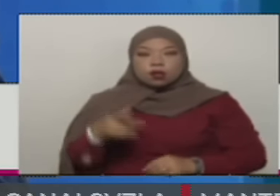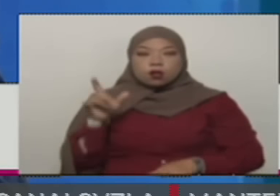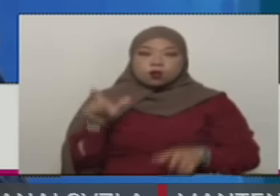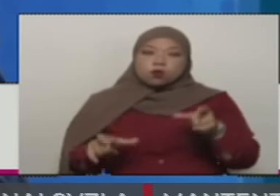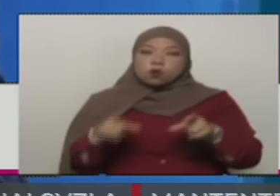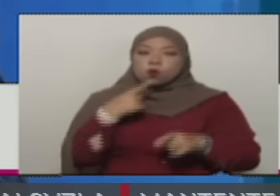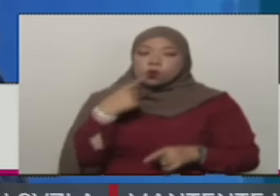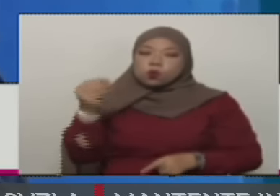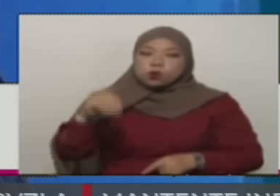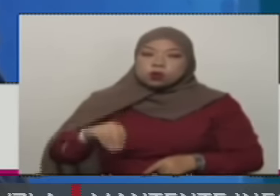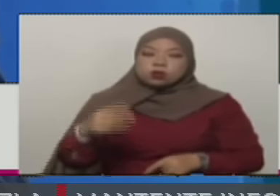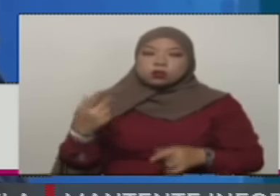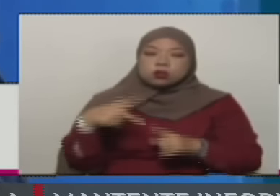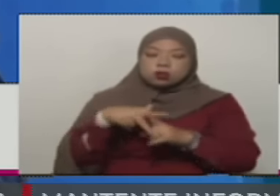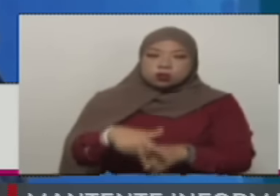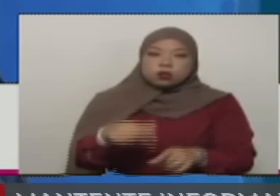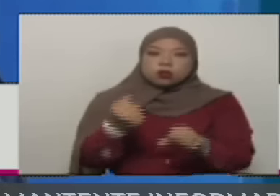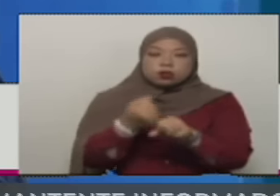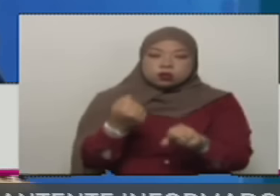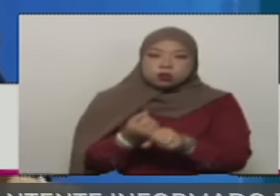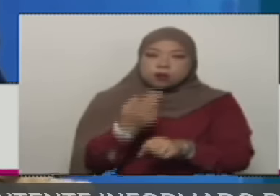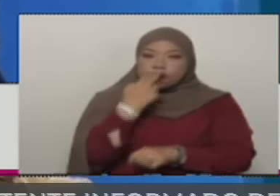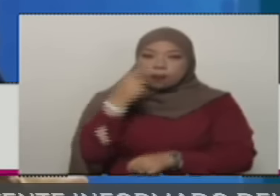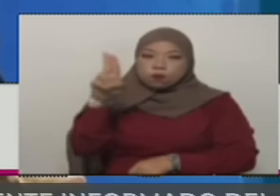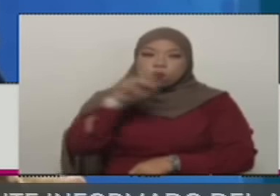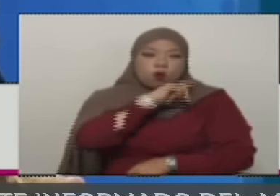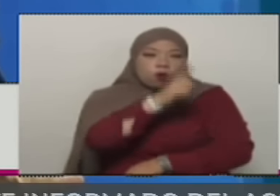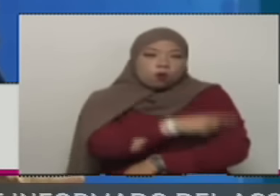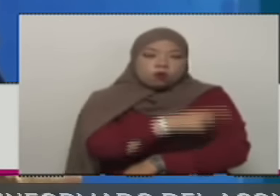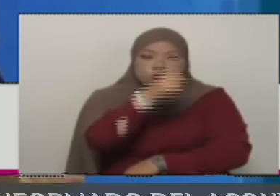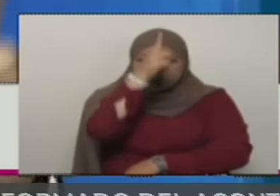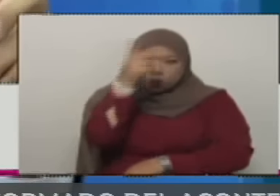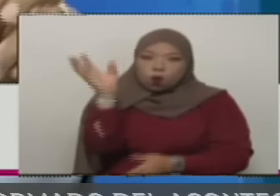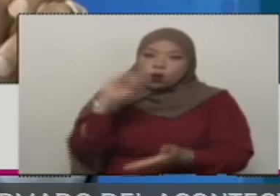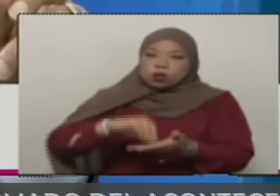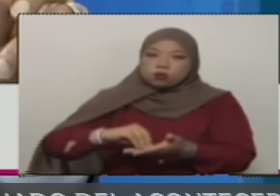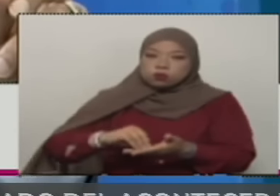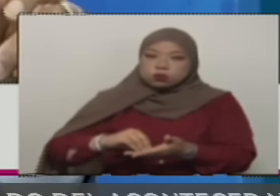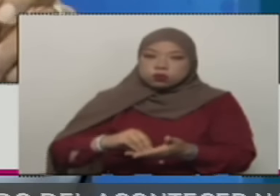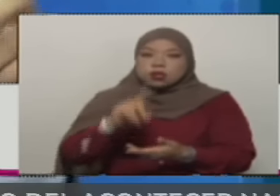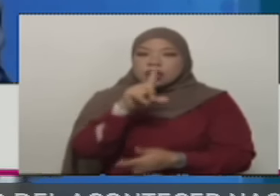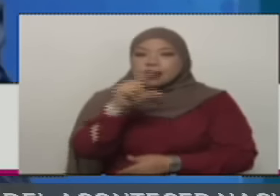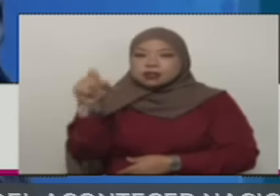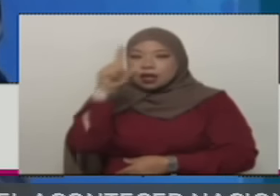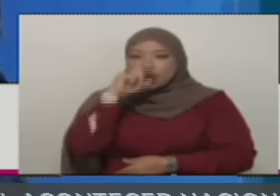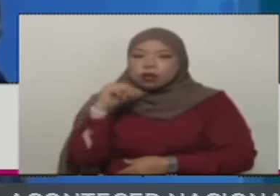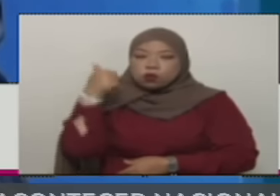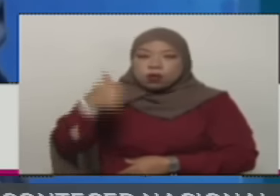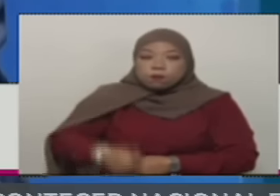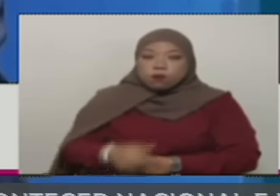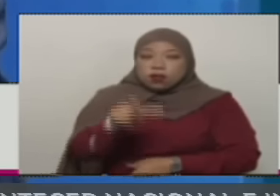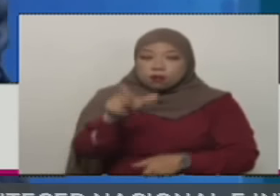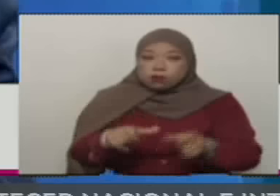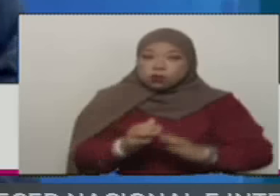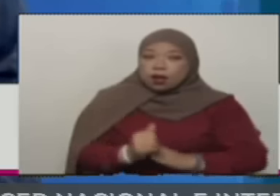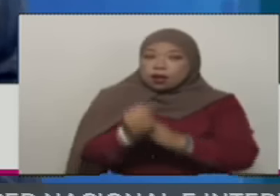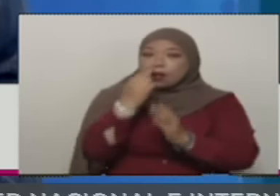que las corrientes extremistas nazis pudieron tomar el poder político en Alemania otra vez, 100 años después de Hitler. En la